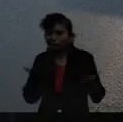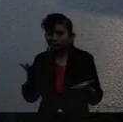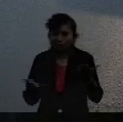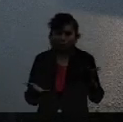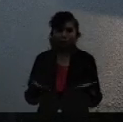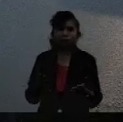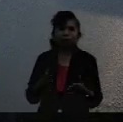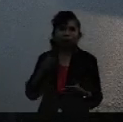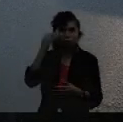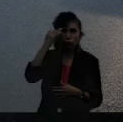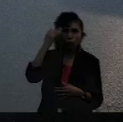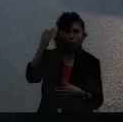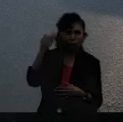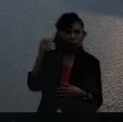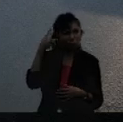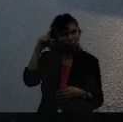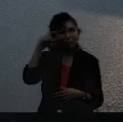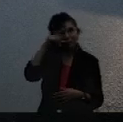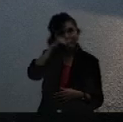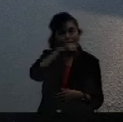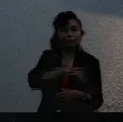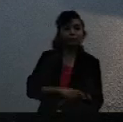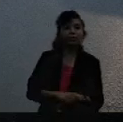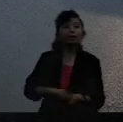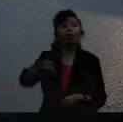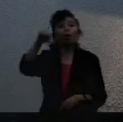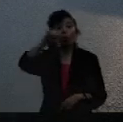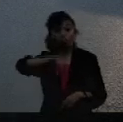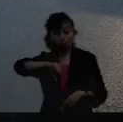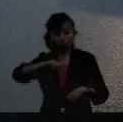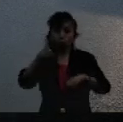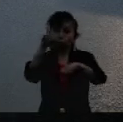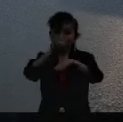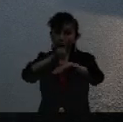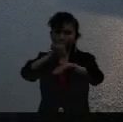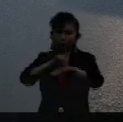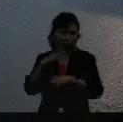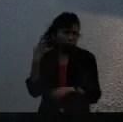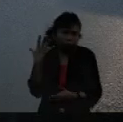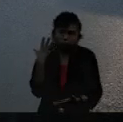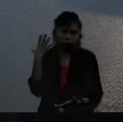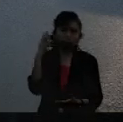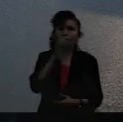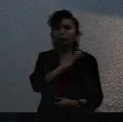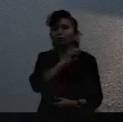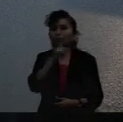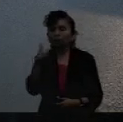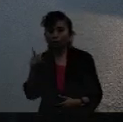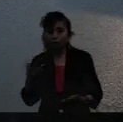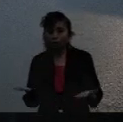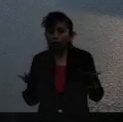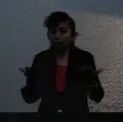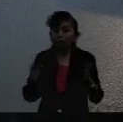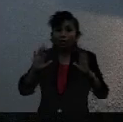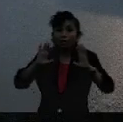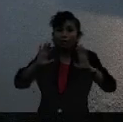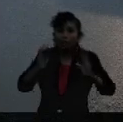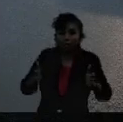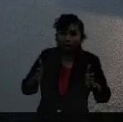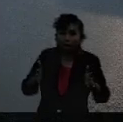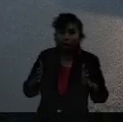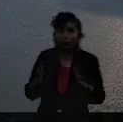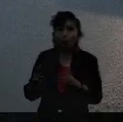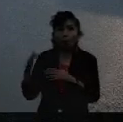crucial de su historia hoy en este día tan especial en el que cumplimos medio